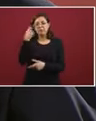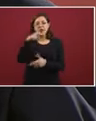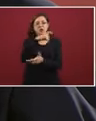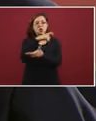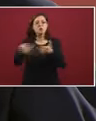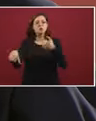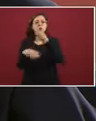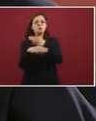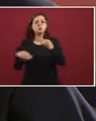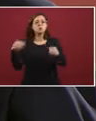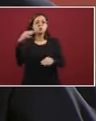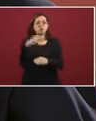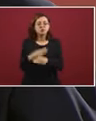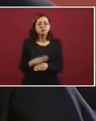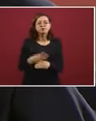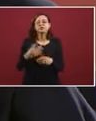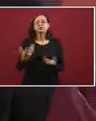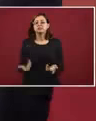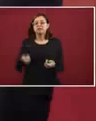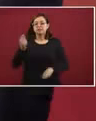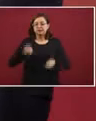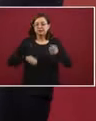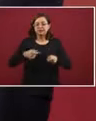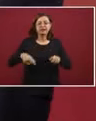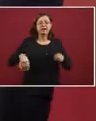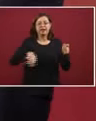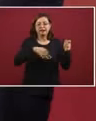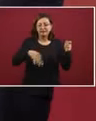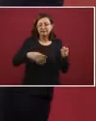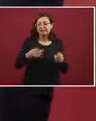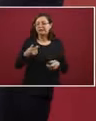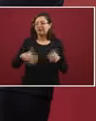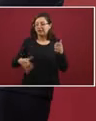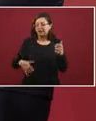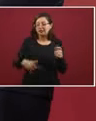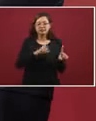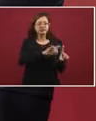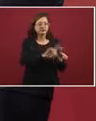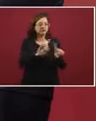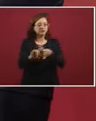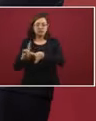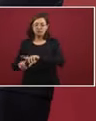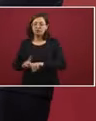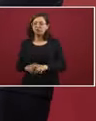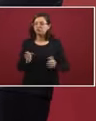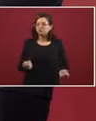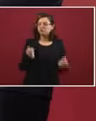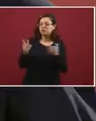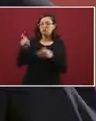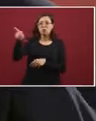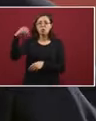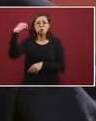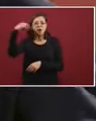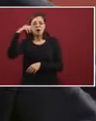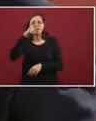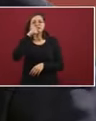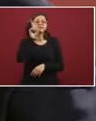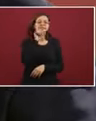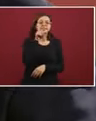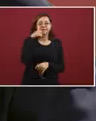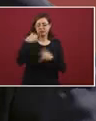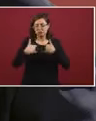musicales para bandas musicales en el estado de Oaxaca, para niños, para niñas, para jóvenes,